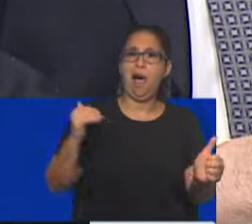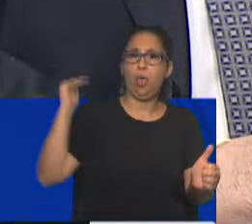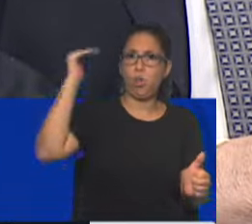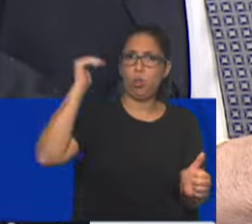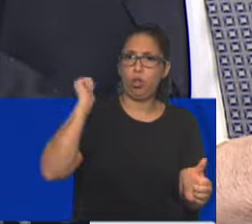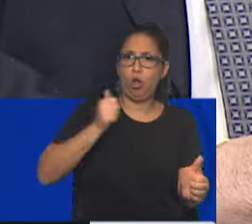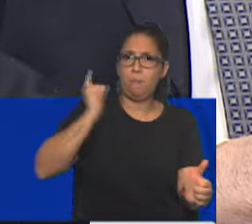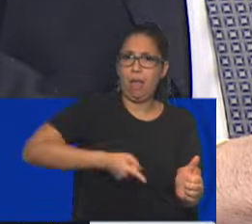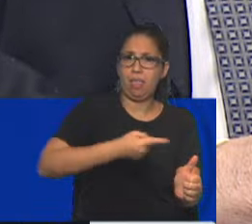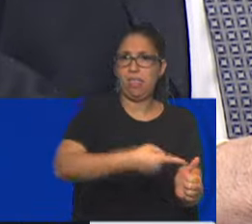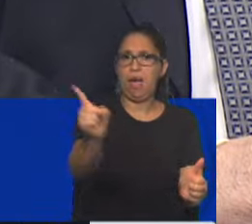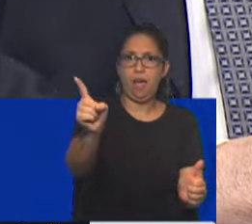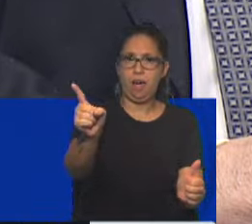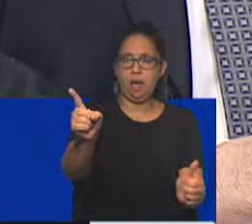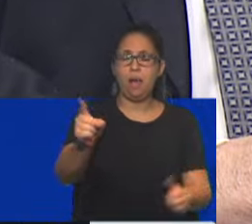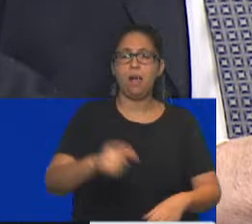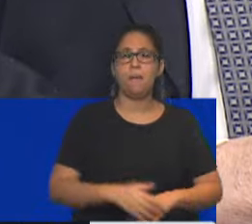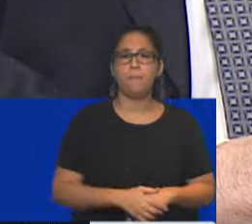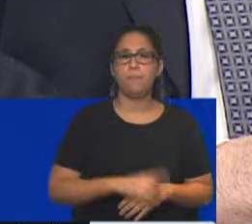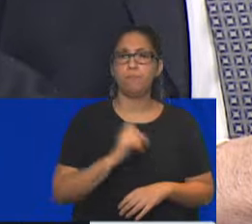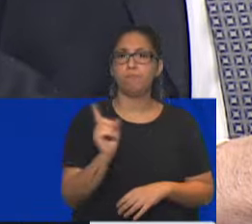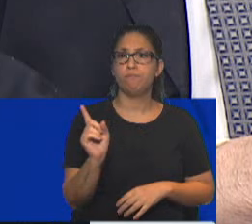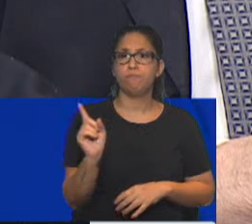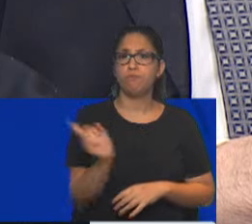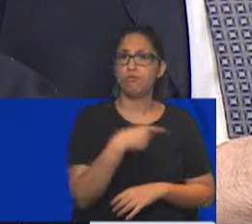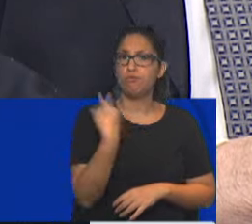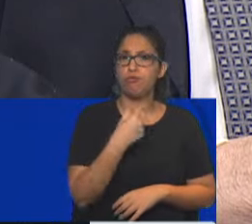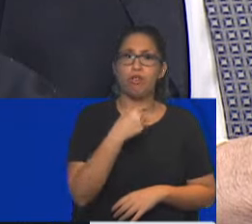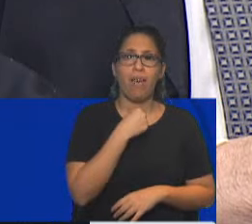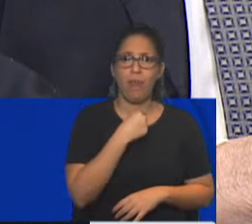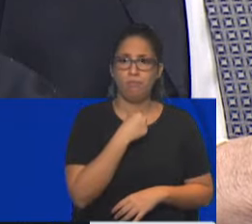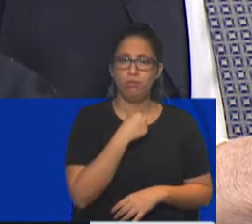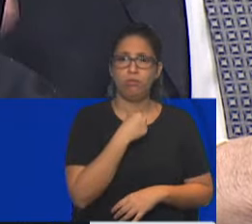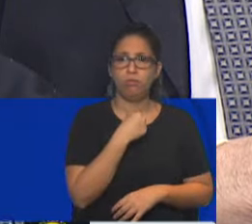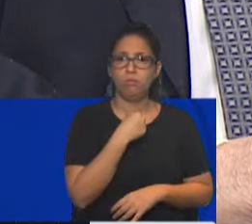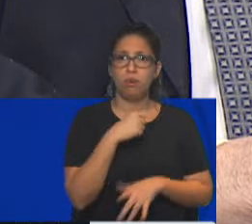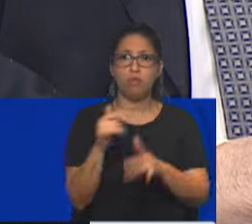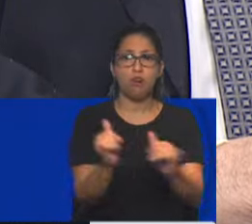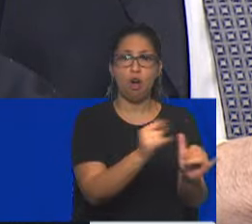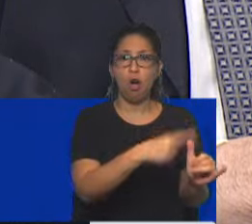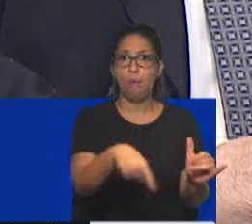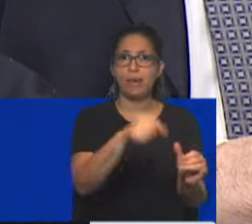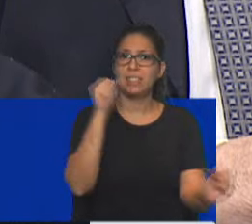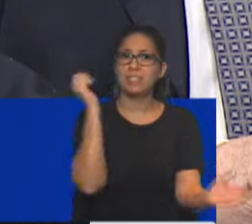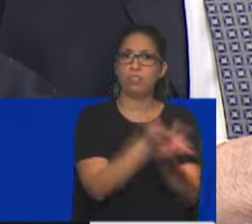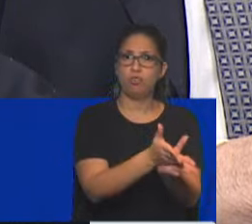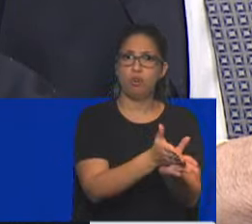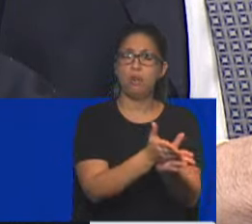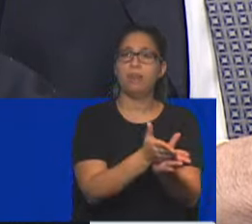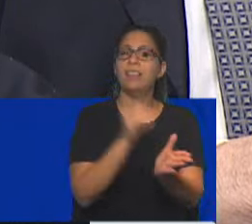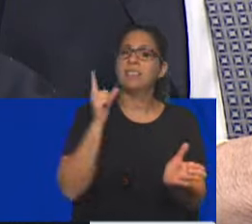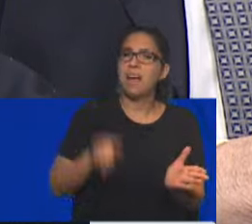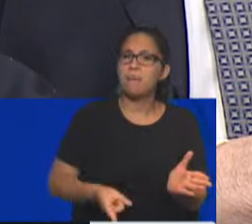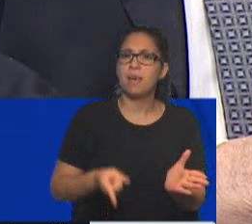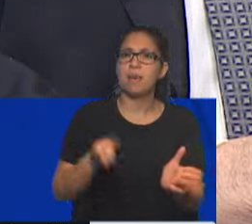jóvenes, nosotros queremos no solamente que tengan la sanción, sino que la mayor